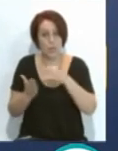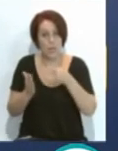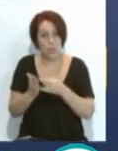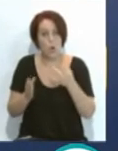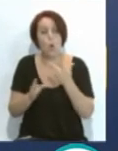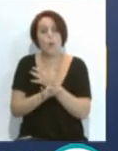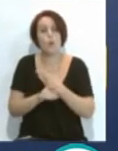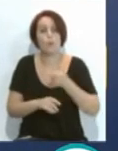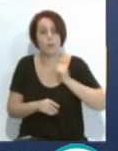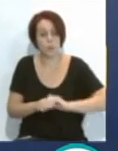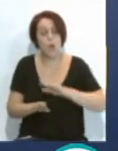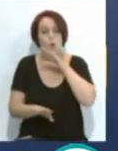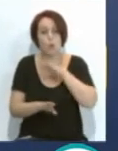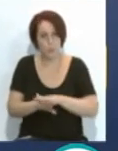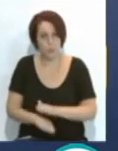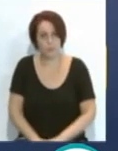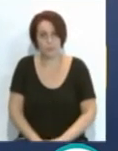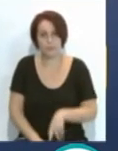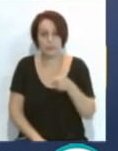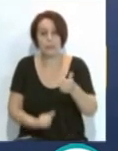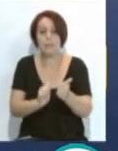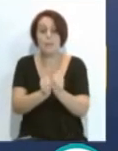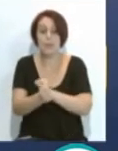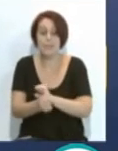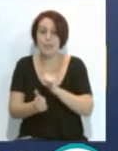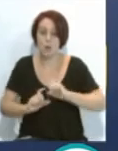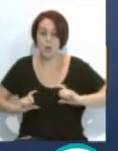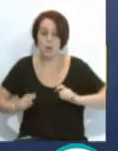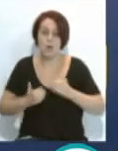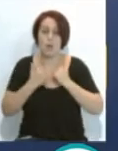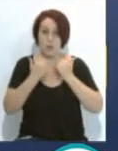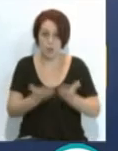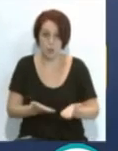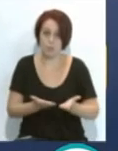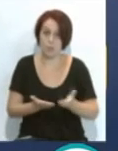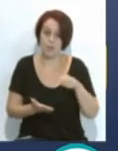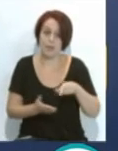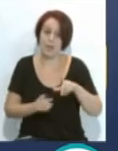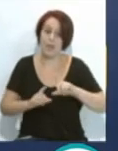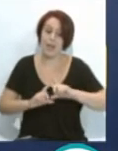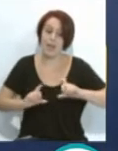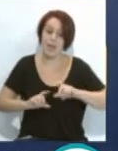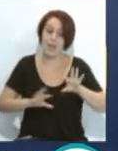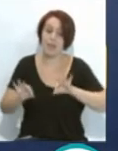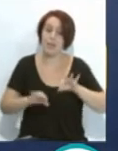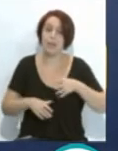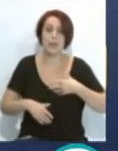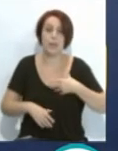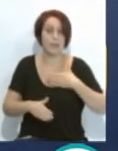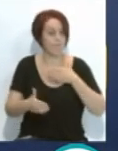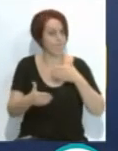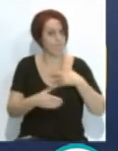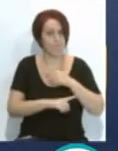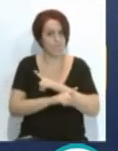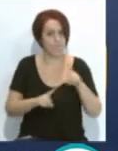jugador profesional. Esa cesión del dorsal de Sergio, al que no se le permite elegir porque era el de Nano, que seguía siendo el de